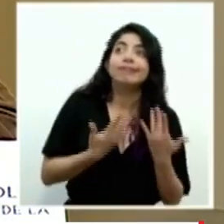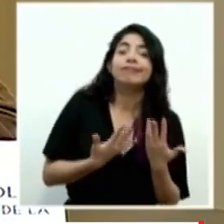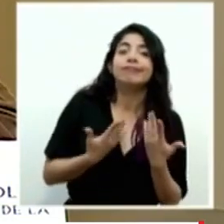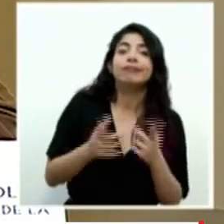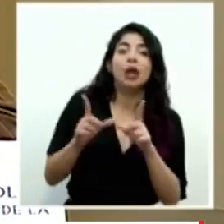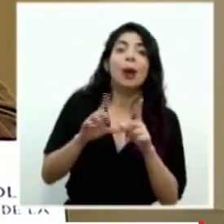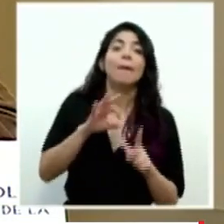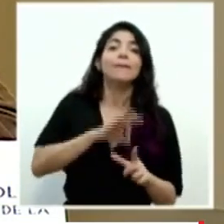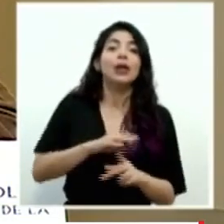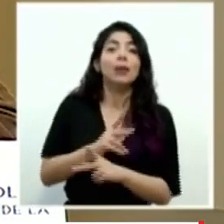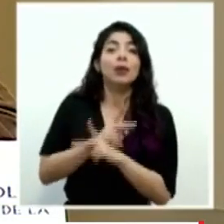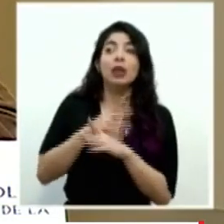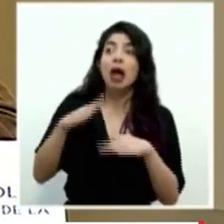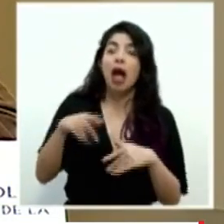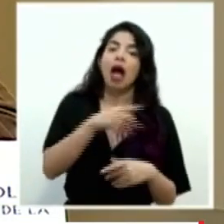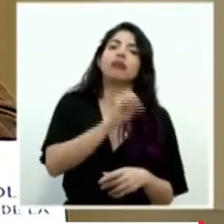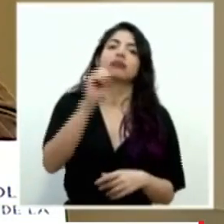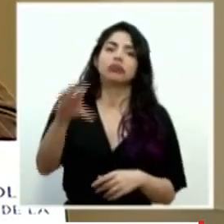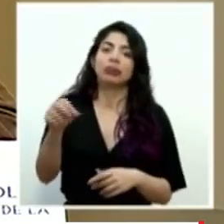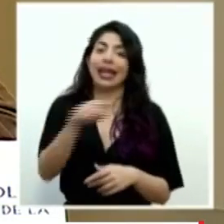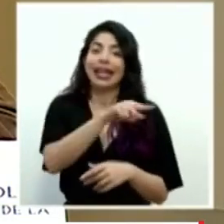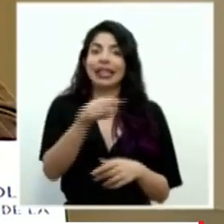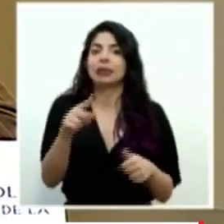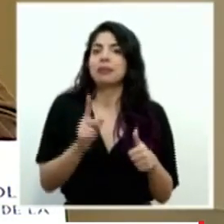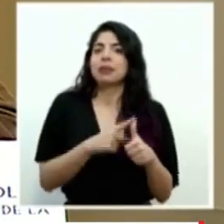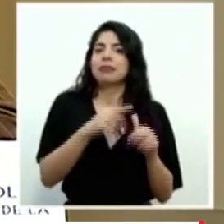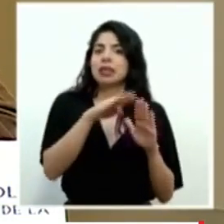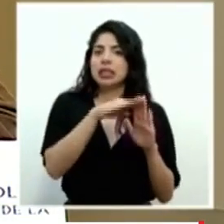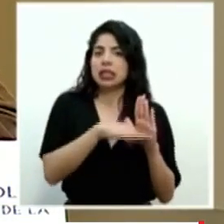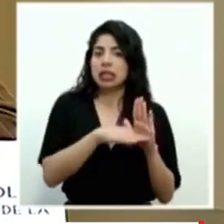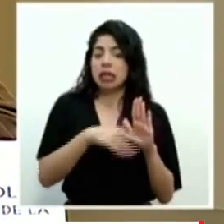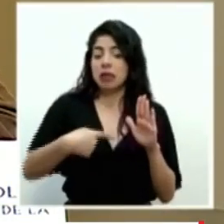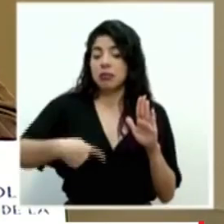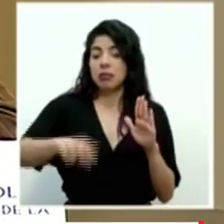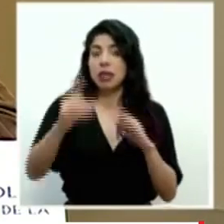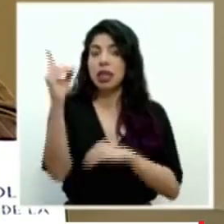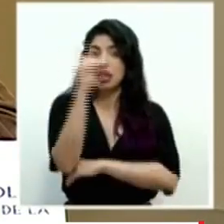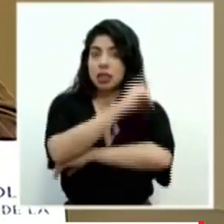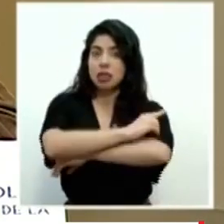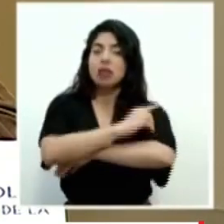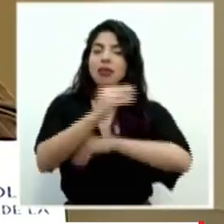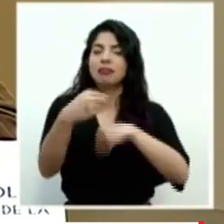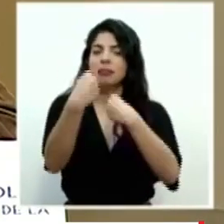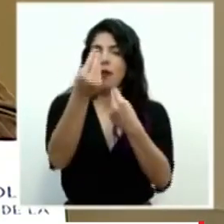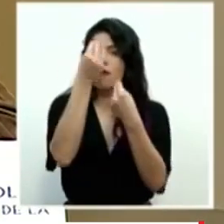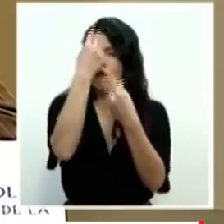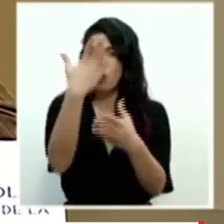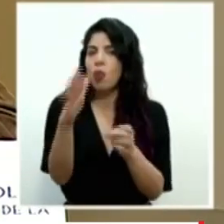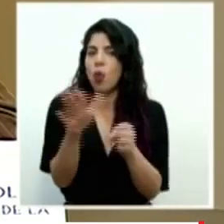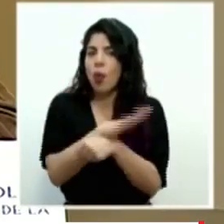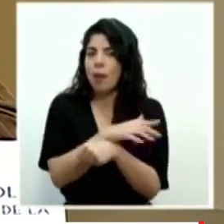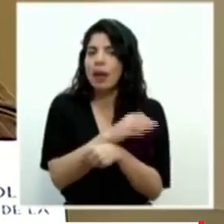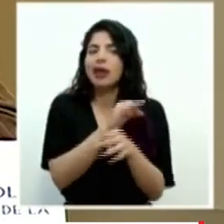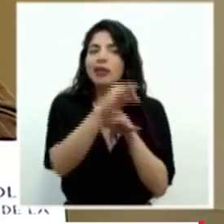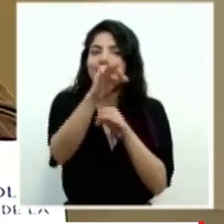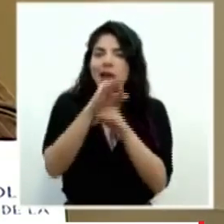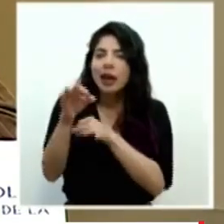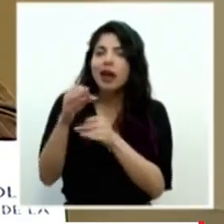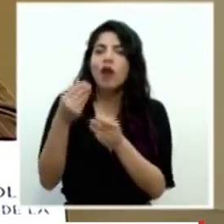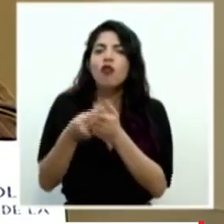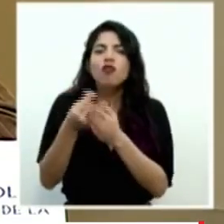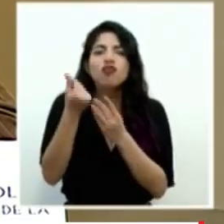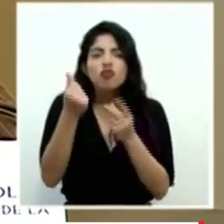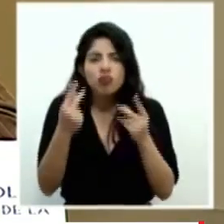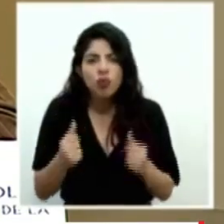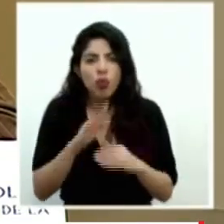el beneficio del bono proteger. Ese es el primer levantamiento que se hizo. En los próximos días estaremos dando el informe completo por regiones,